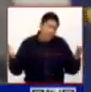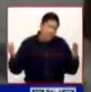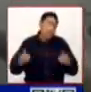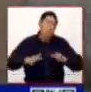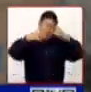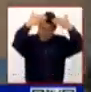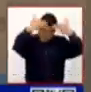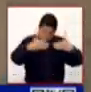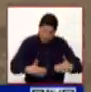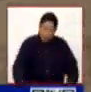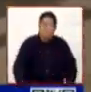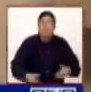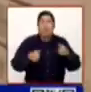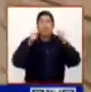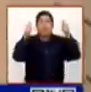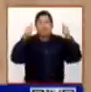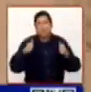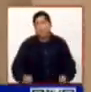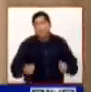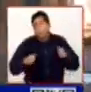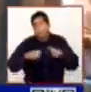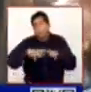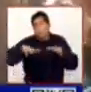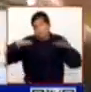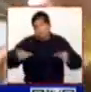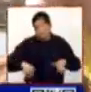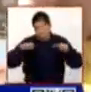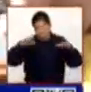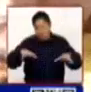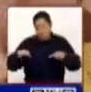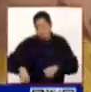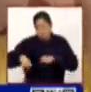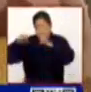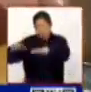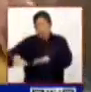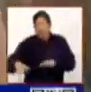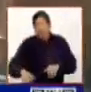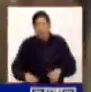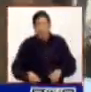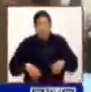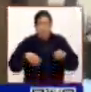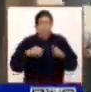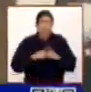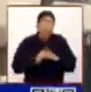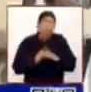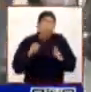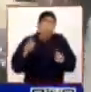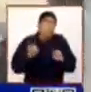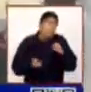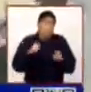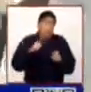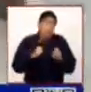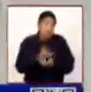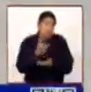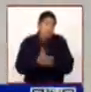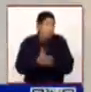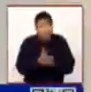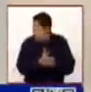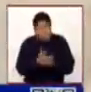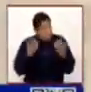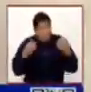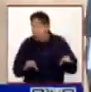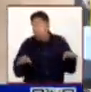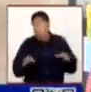objetos, letreros, cajones, todo lo que colocan ahí donde deberían estar los vehículos para empezar, parqueados,